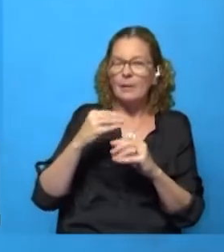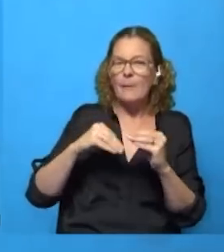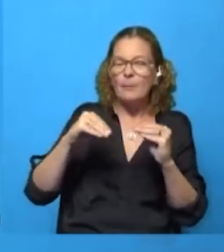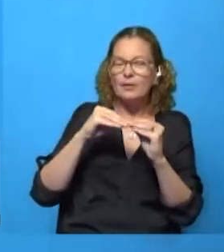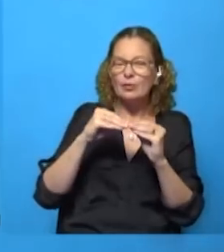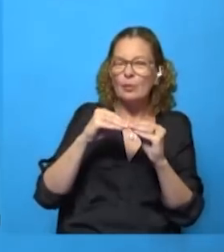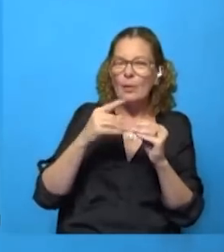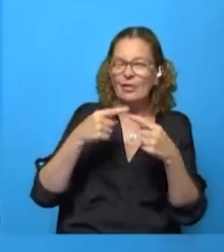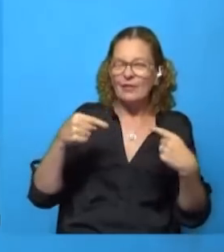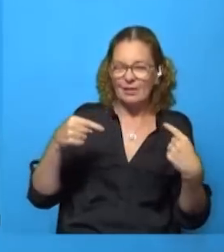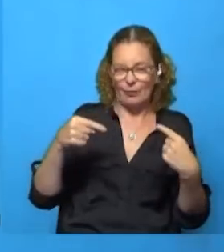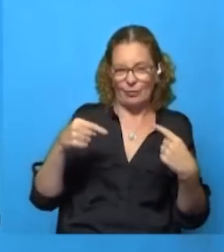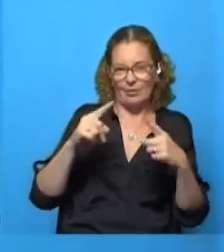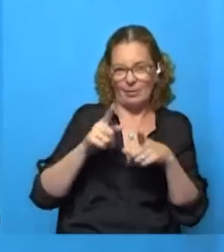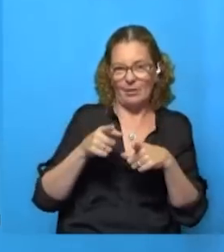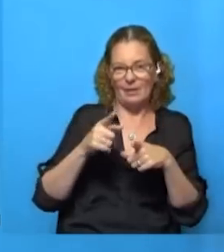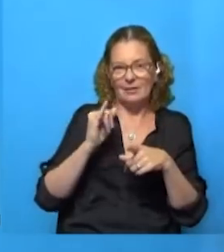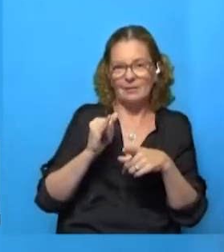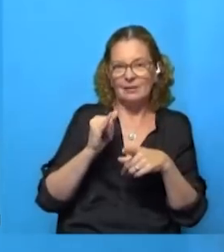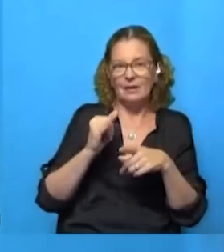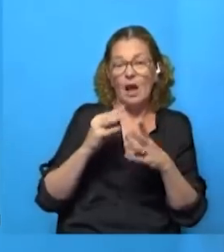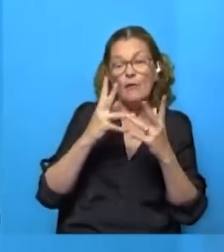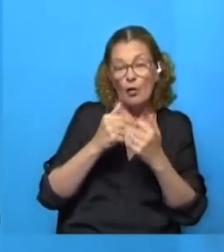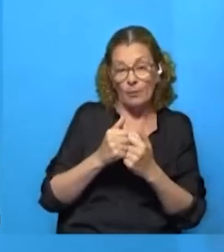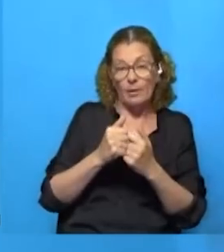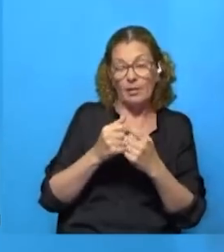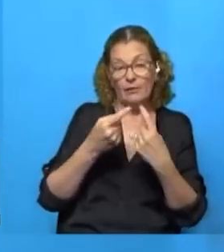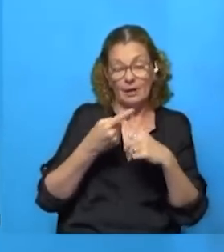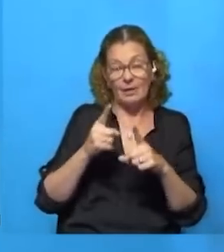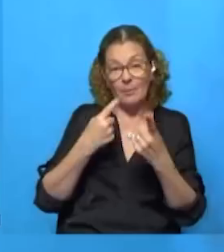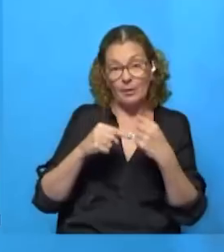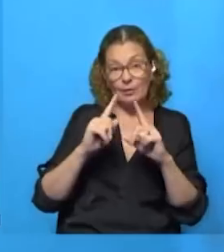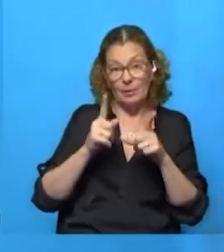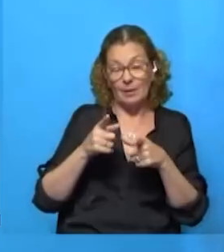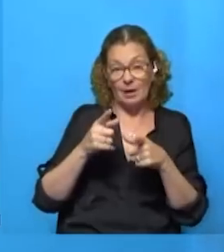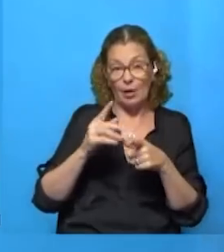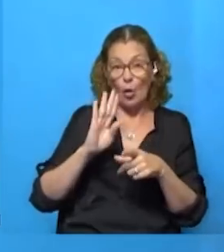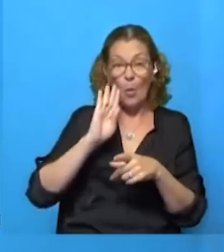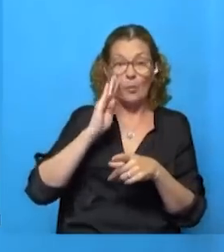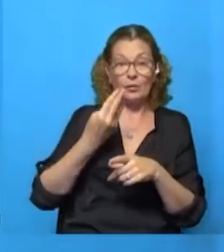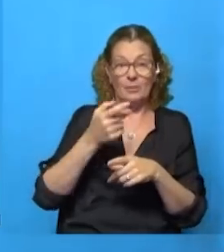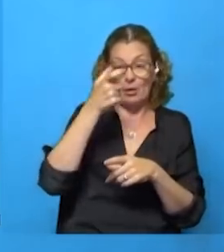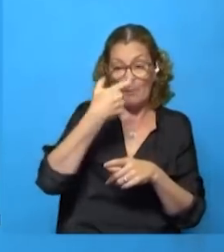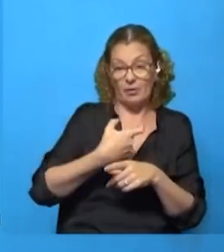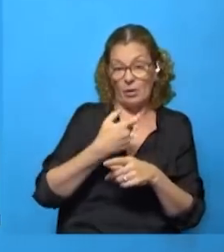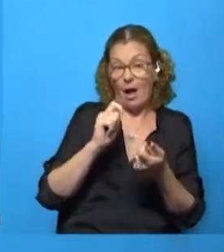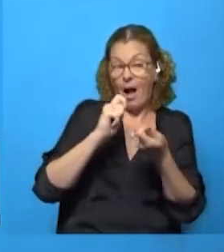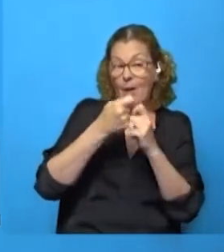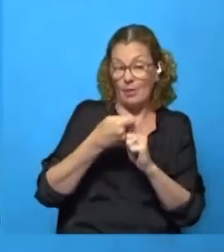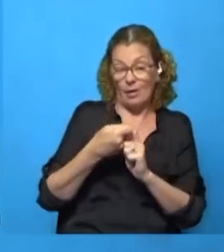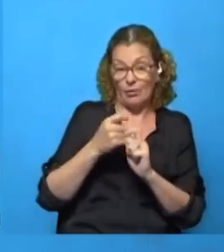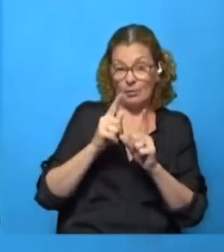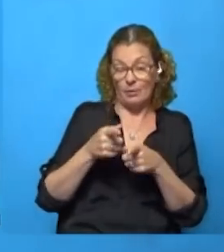suman también una serie de factores Sí hay elementos metodológicos pero también ha cambiado el comportamiento de la gente